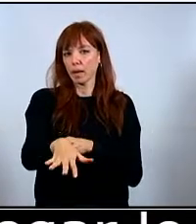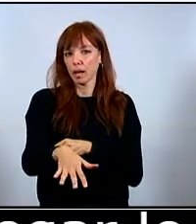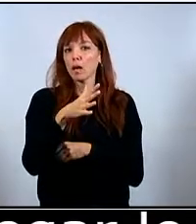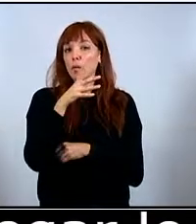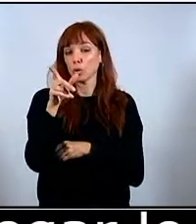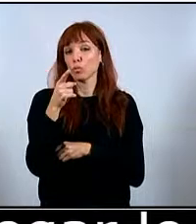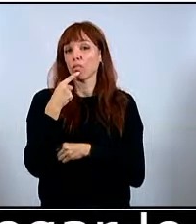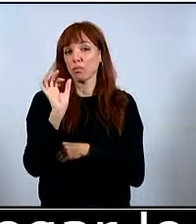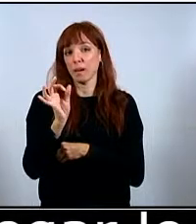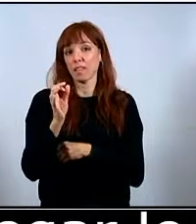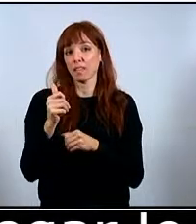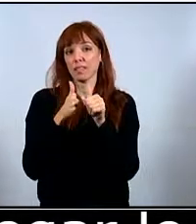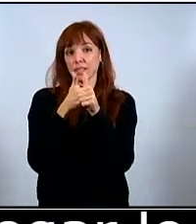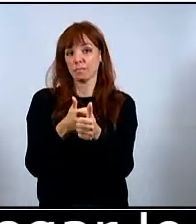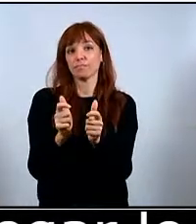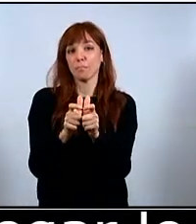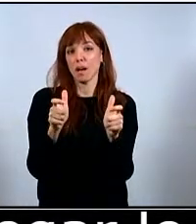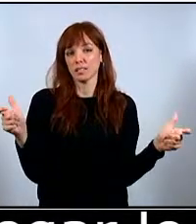mayor.